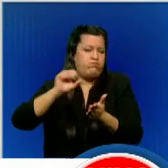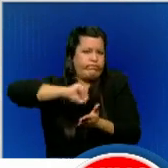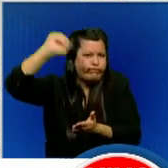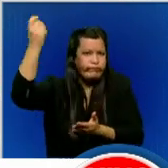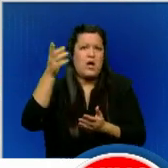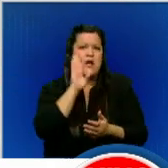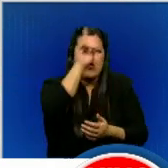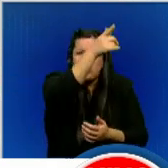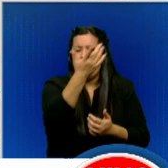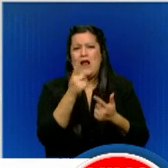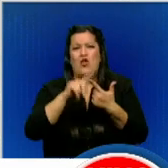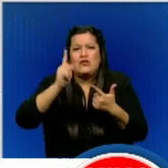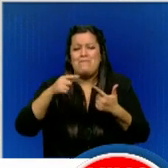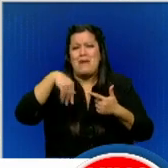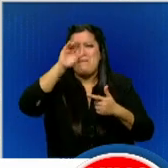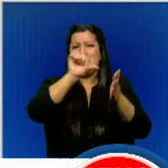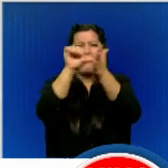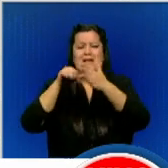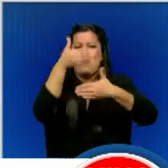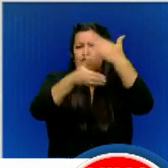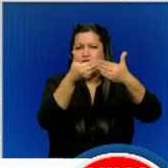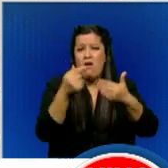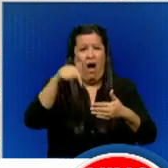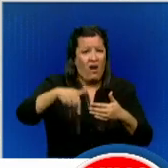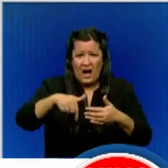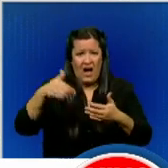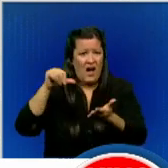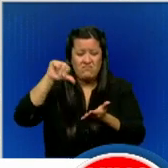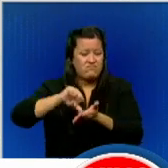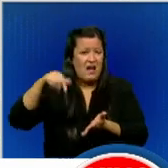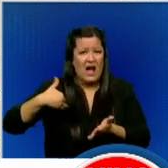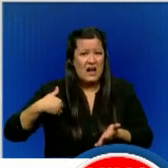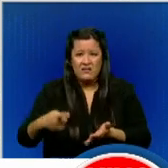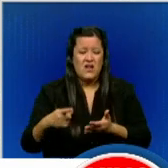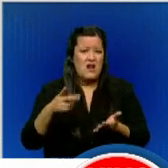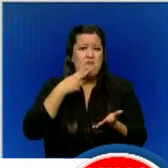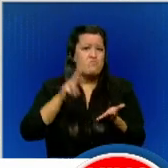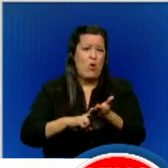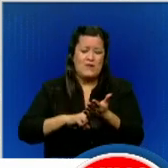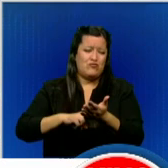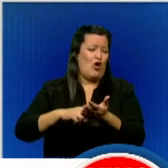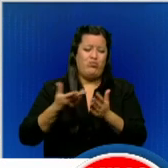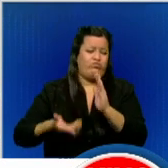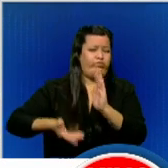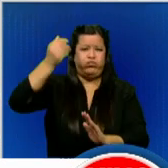aún con los con los países más desarrollados y acá estamos yendo con más presión impositiva